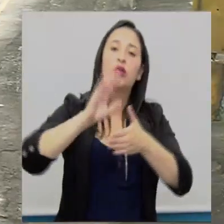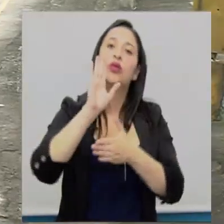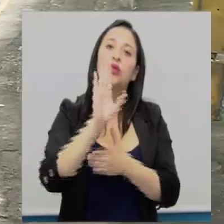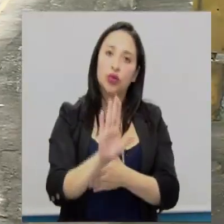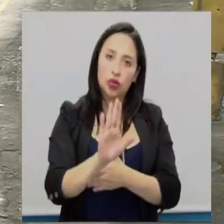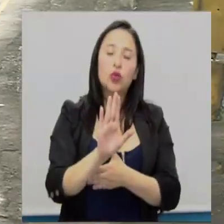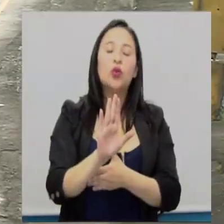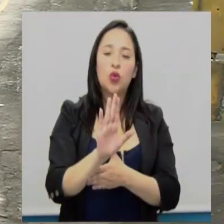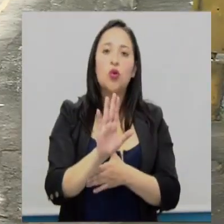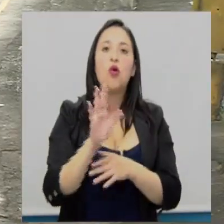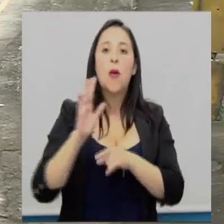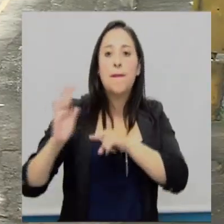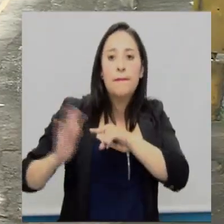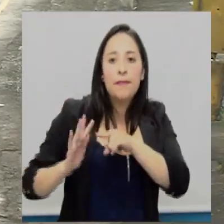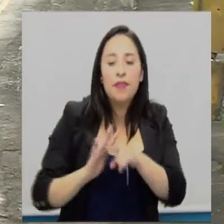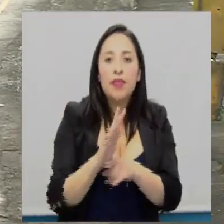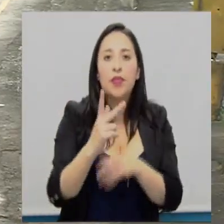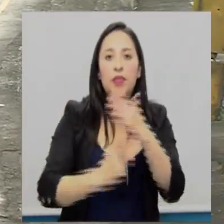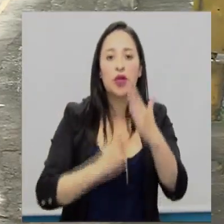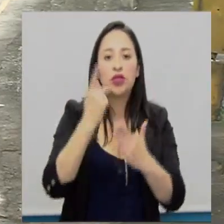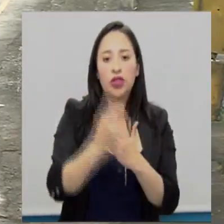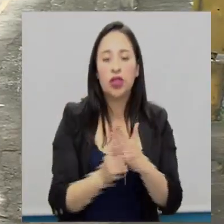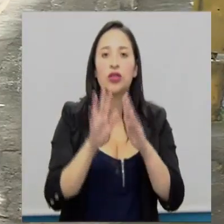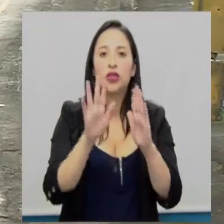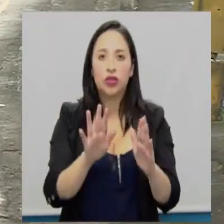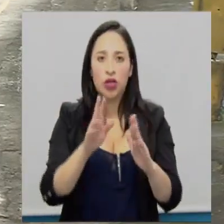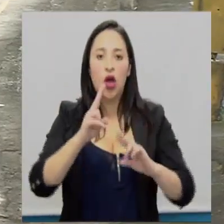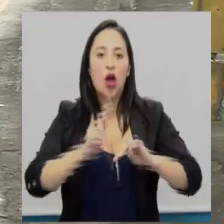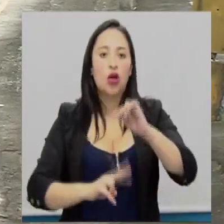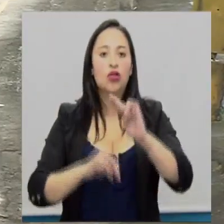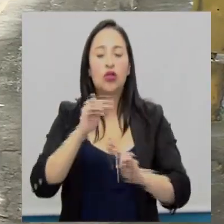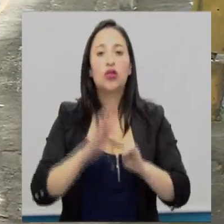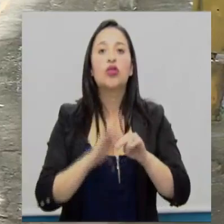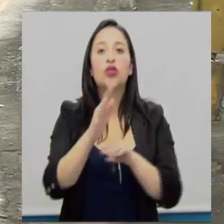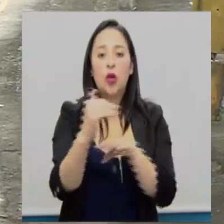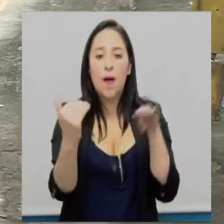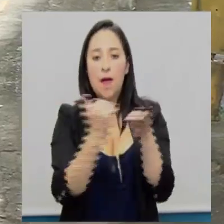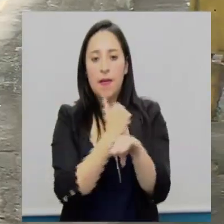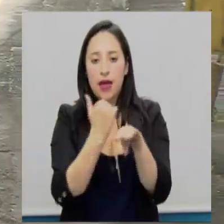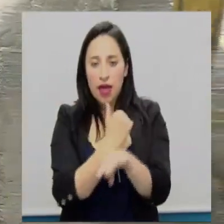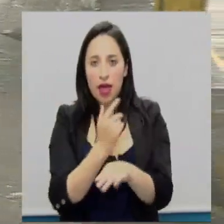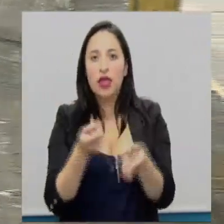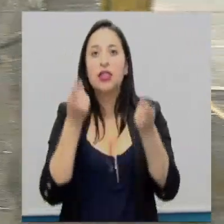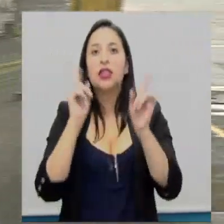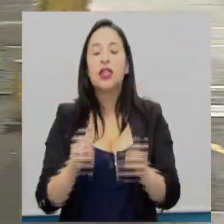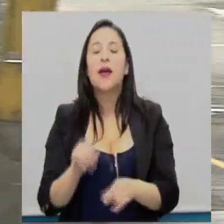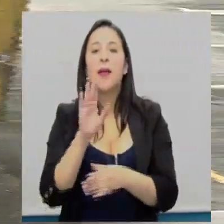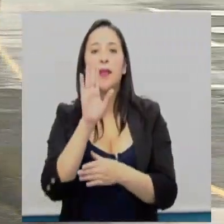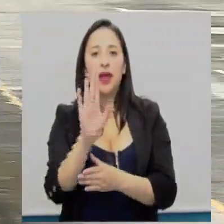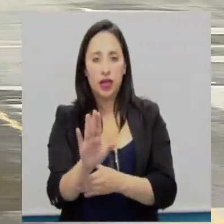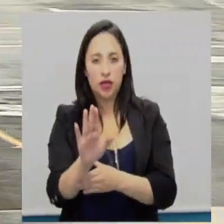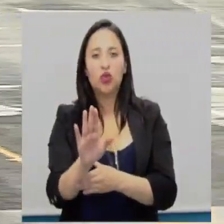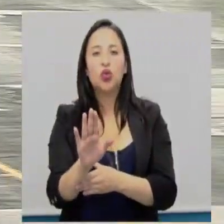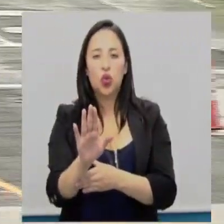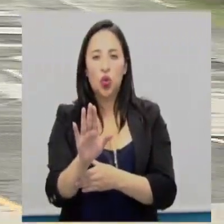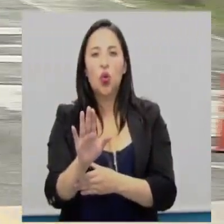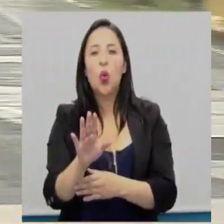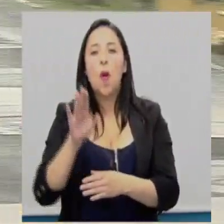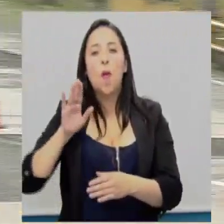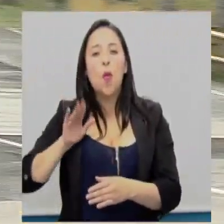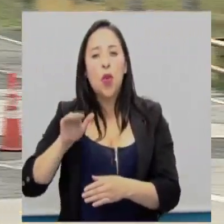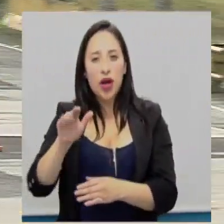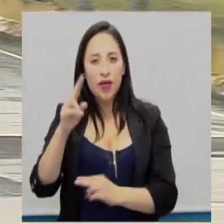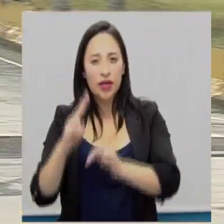serán revisados están la ejecución y liquidación de proyectos correspondientes a la construcción de anillos viales y obras complementarias en la